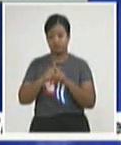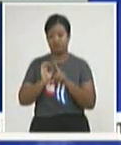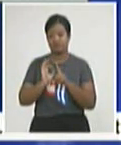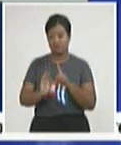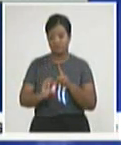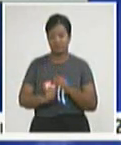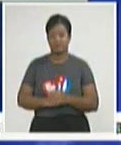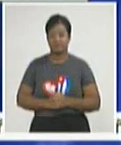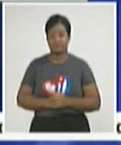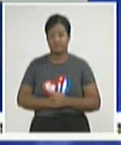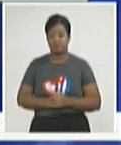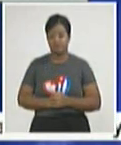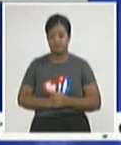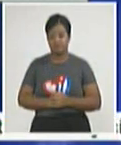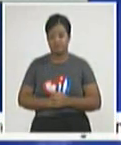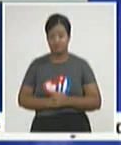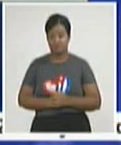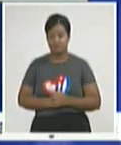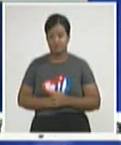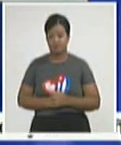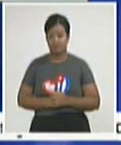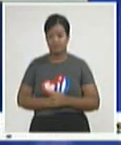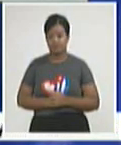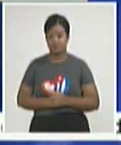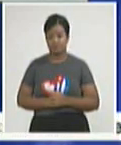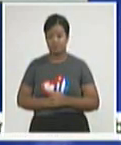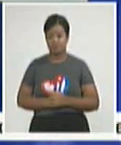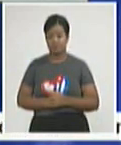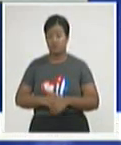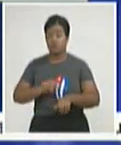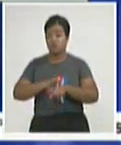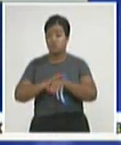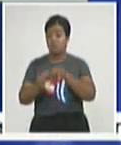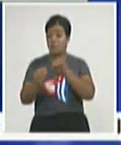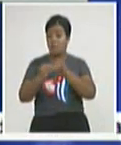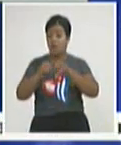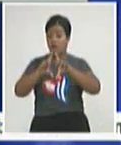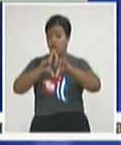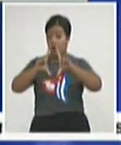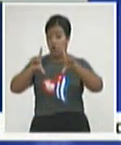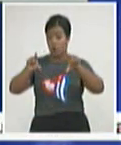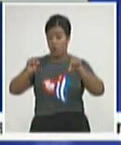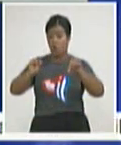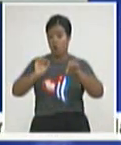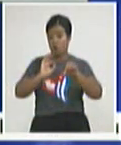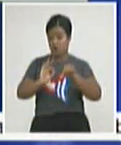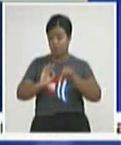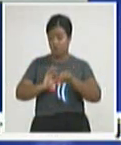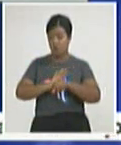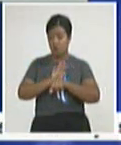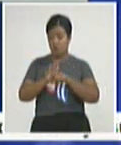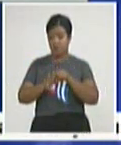consecuencia de la transmisión autóctona de la enfermedad. Estamos hablando de